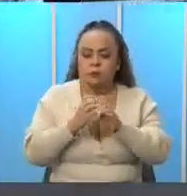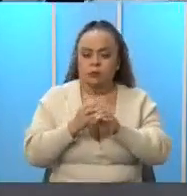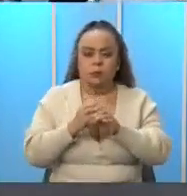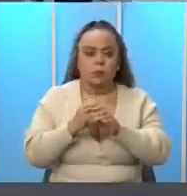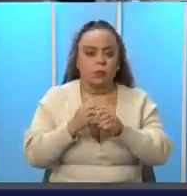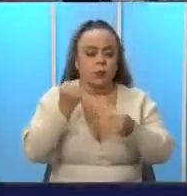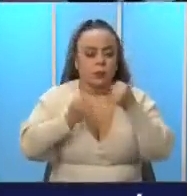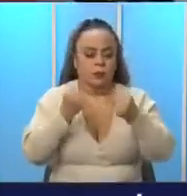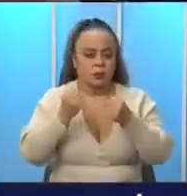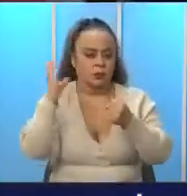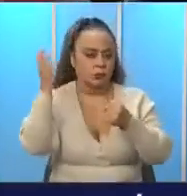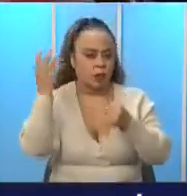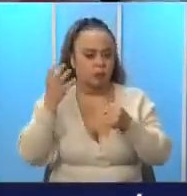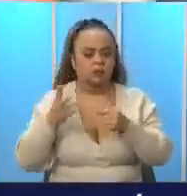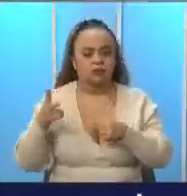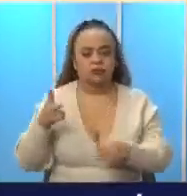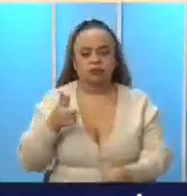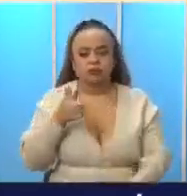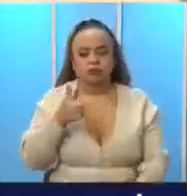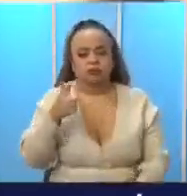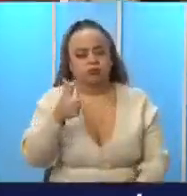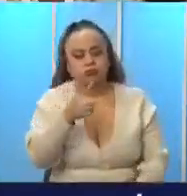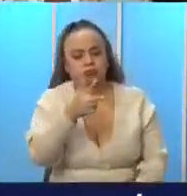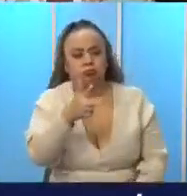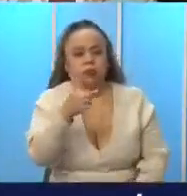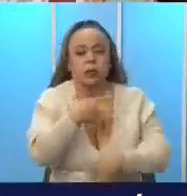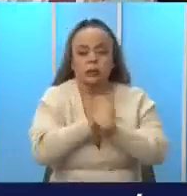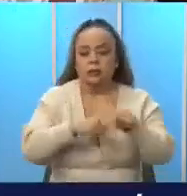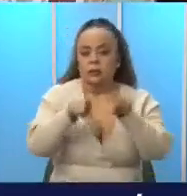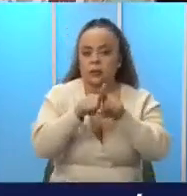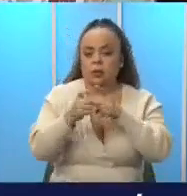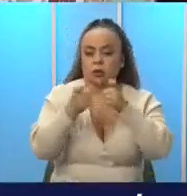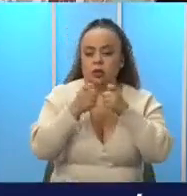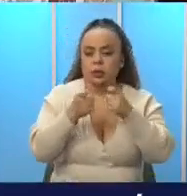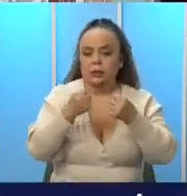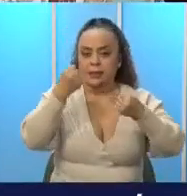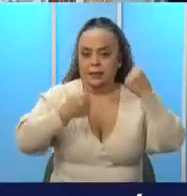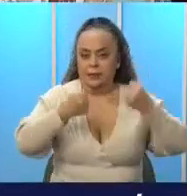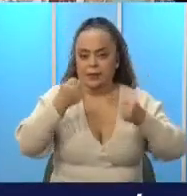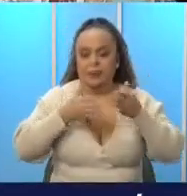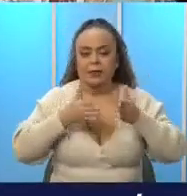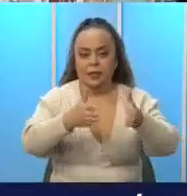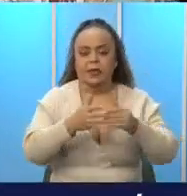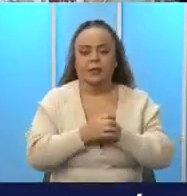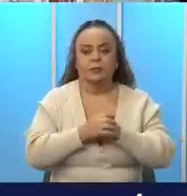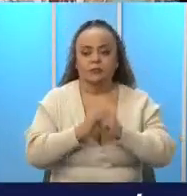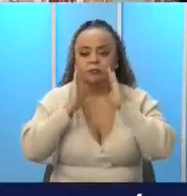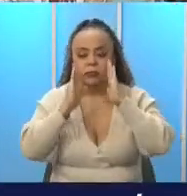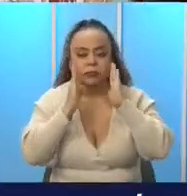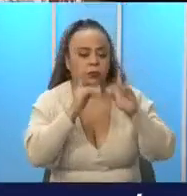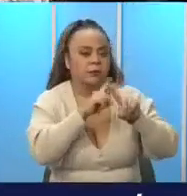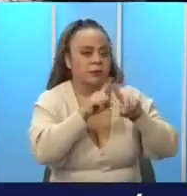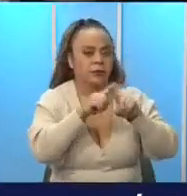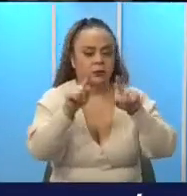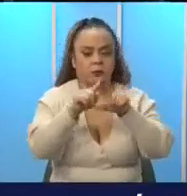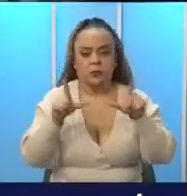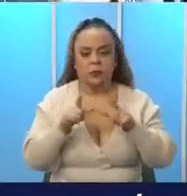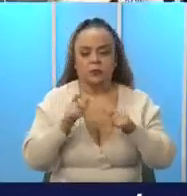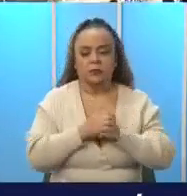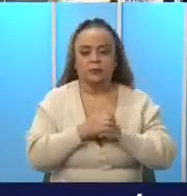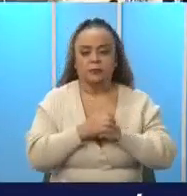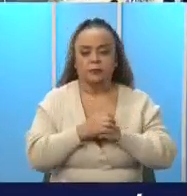todo el sector eh realizando también controles de carretera abordajes en diferentes puntos eh producto de